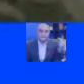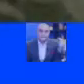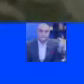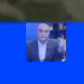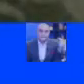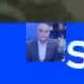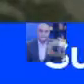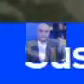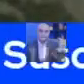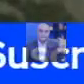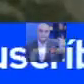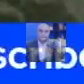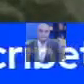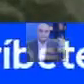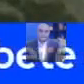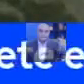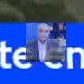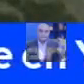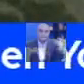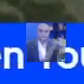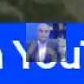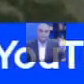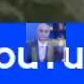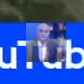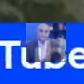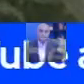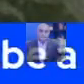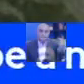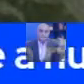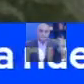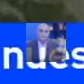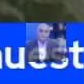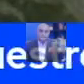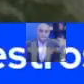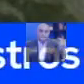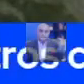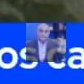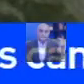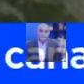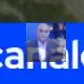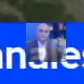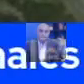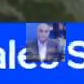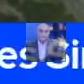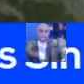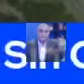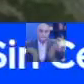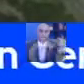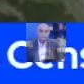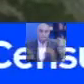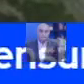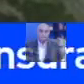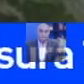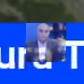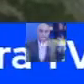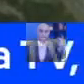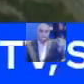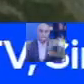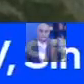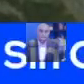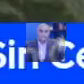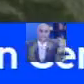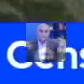Creo que México está en una posición importante, no sé si con el sartén por el mango en sí, pero en